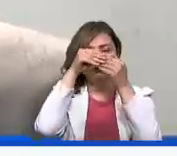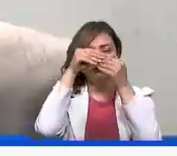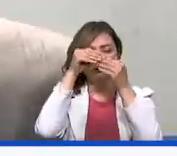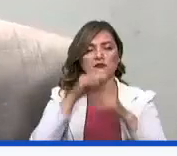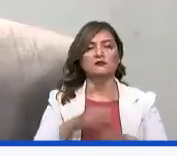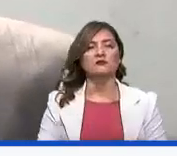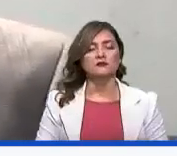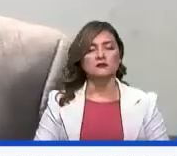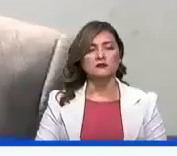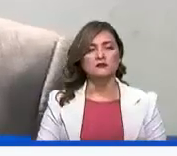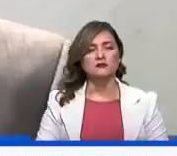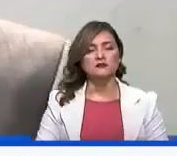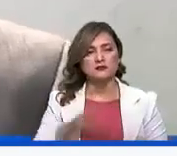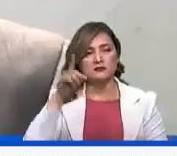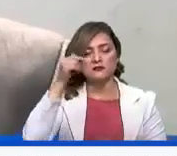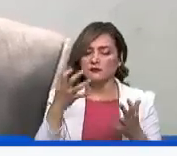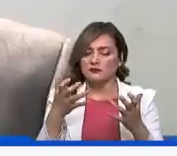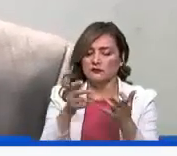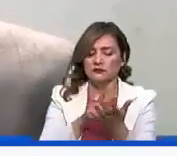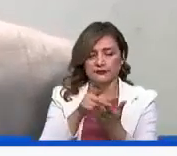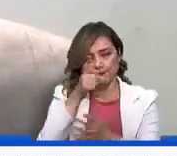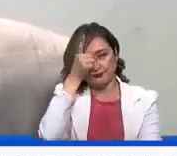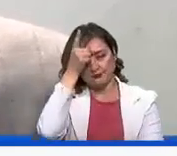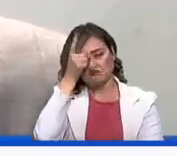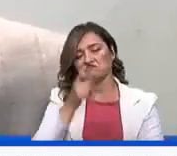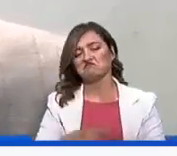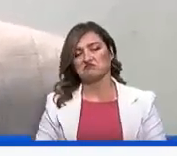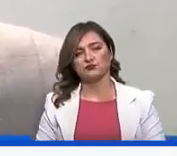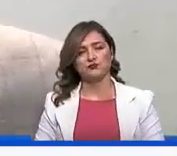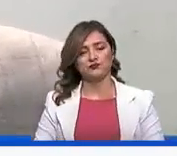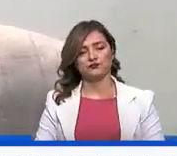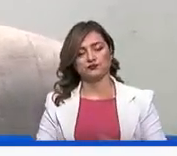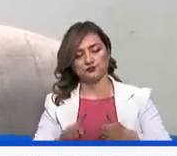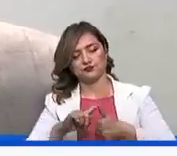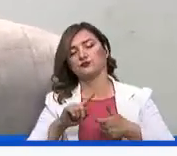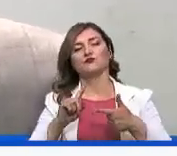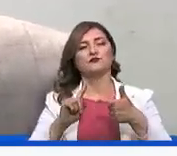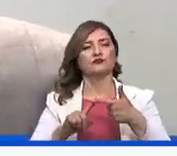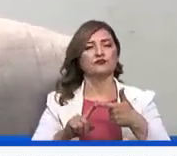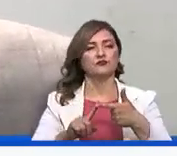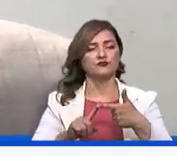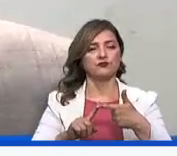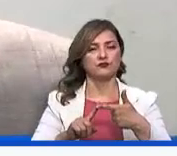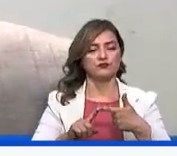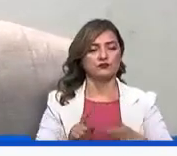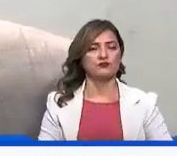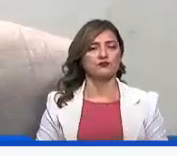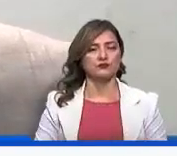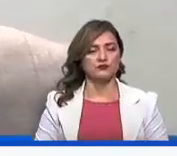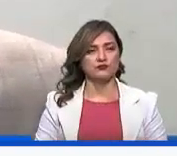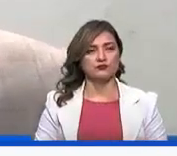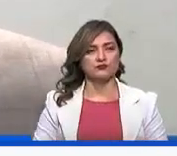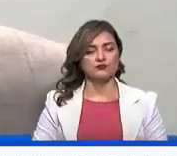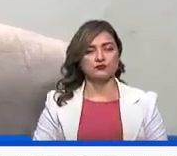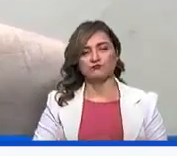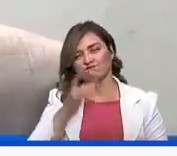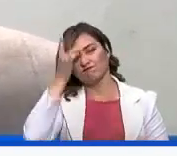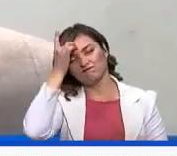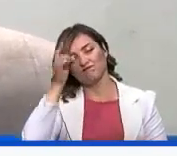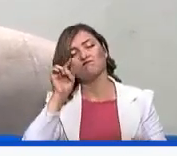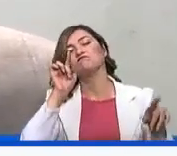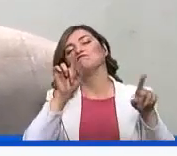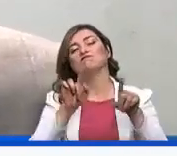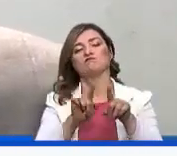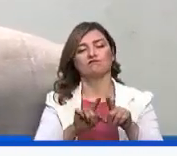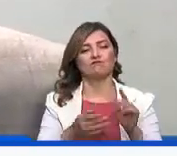una voluntad política de pagar la deuda. Primer punto. Segundo punto, la deuda tiene que ser conciliada